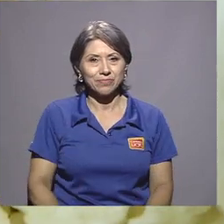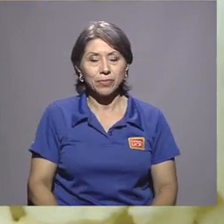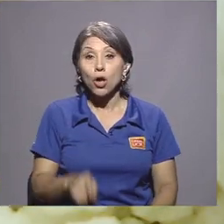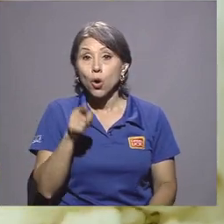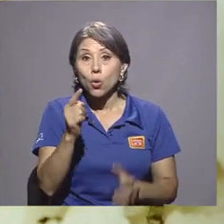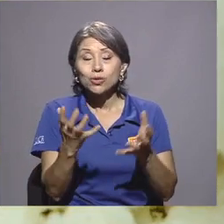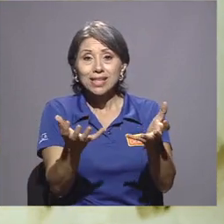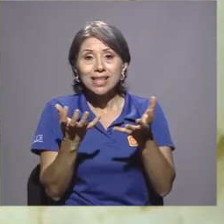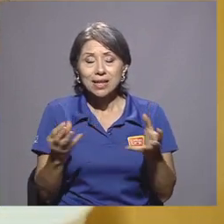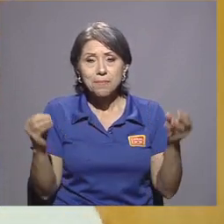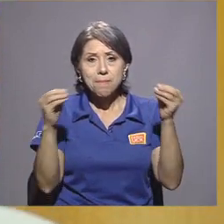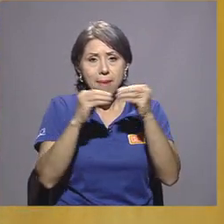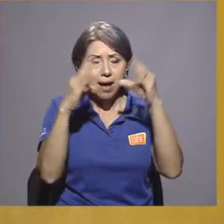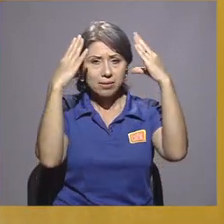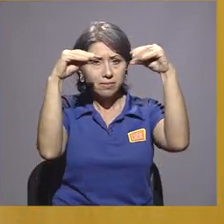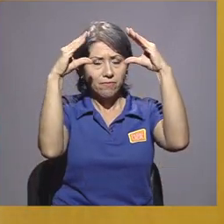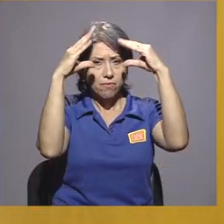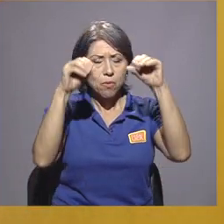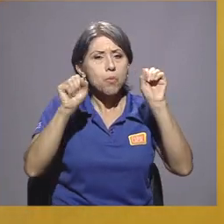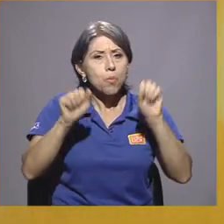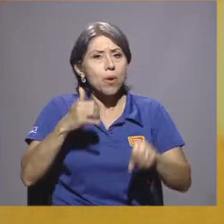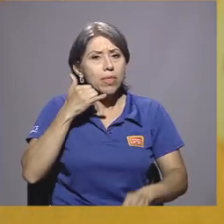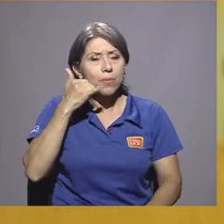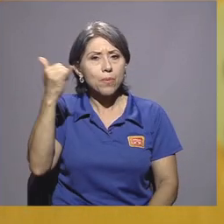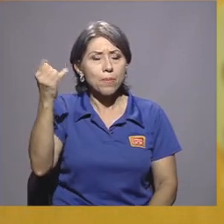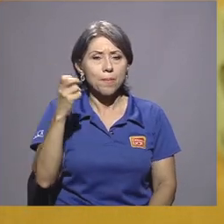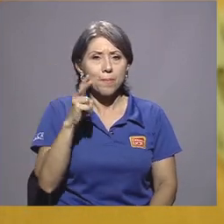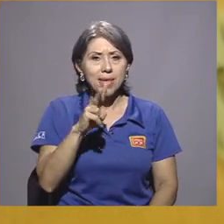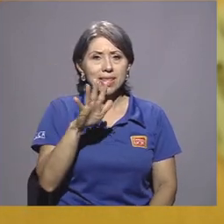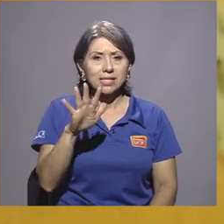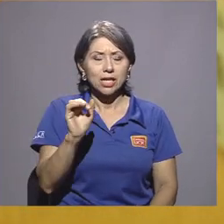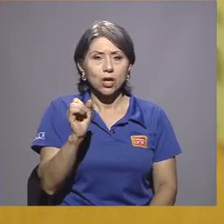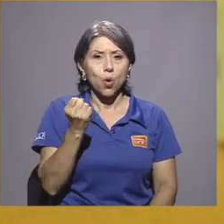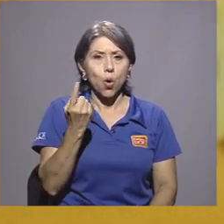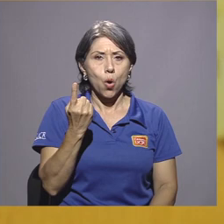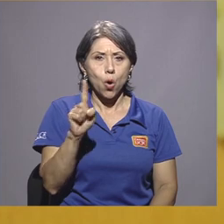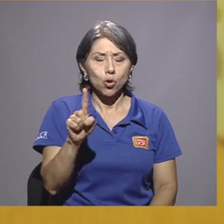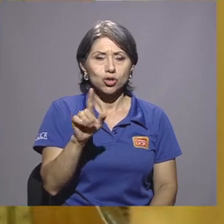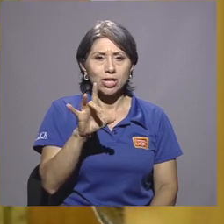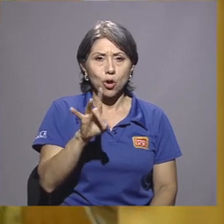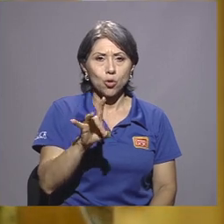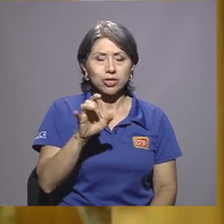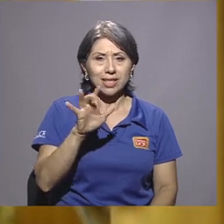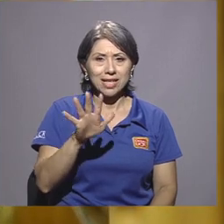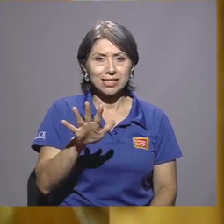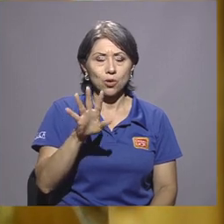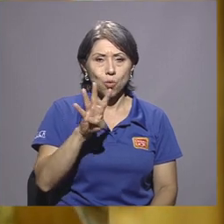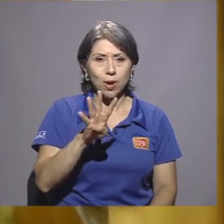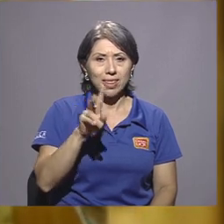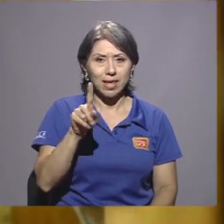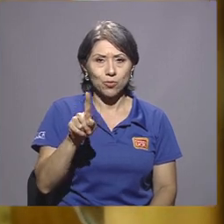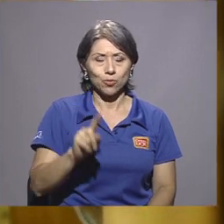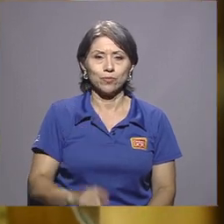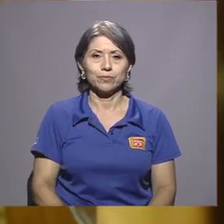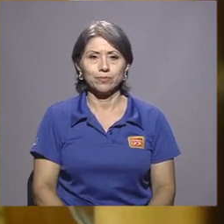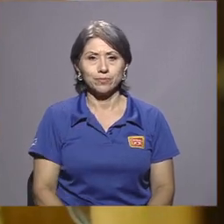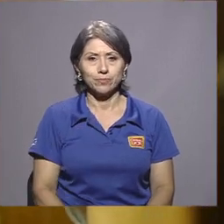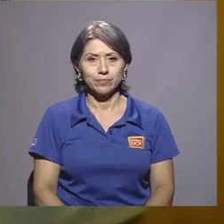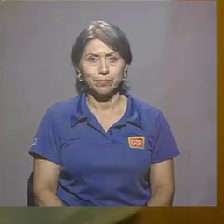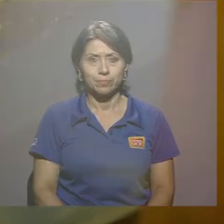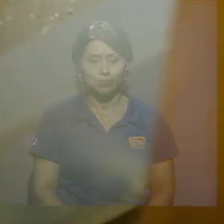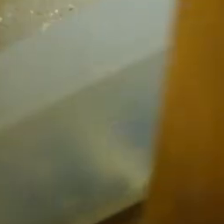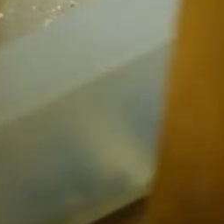Si usted desea más información, puede llamar al teléfono 2511-8541.